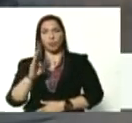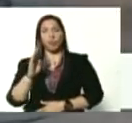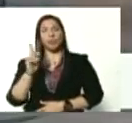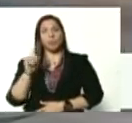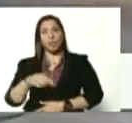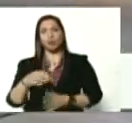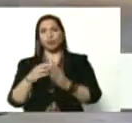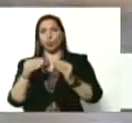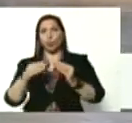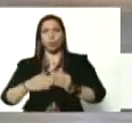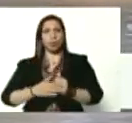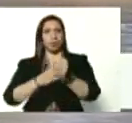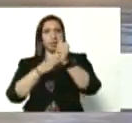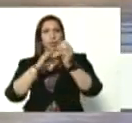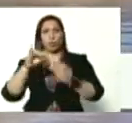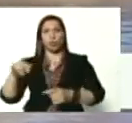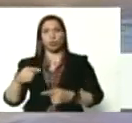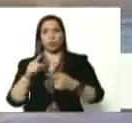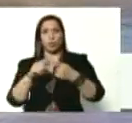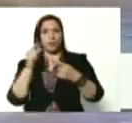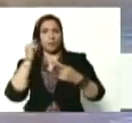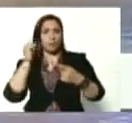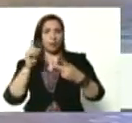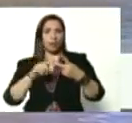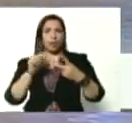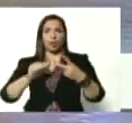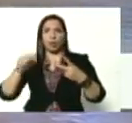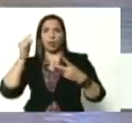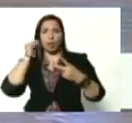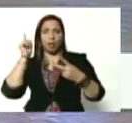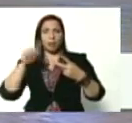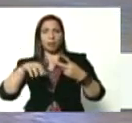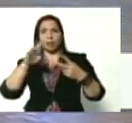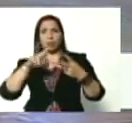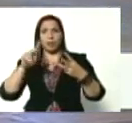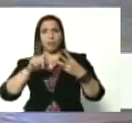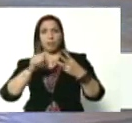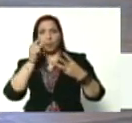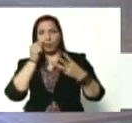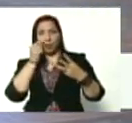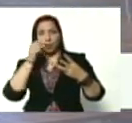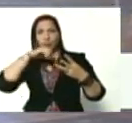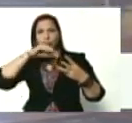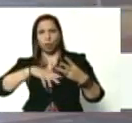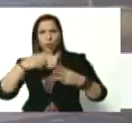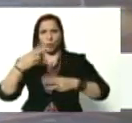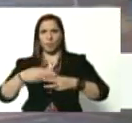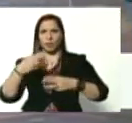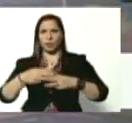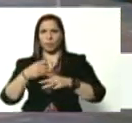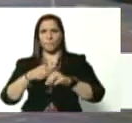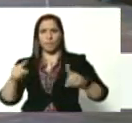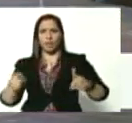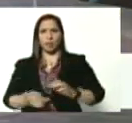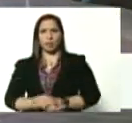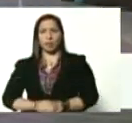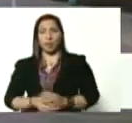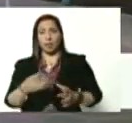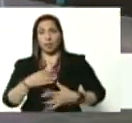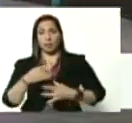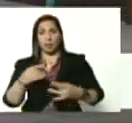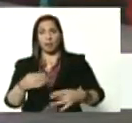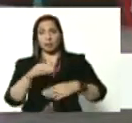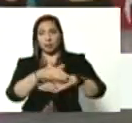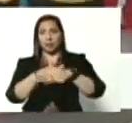mártires como josefa camejo y anamaria campo de rafael maria baralt el historiador peligroso para los intereses para los intereses